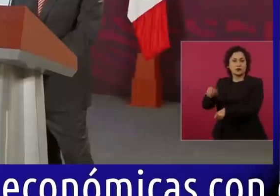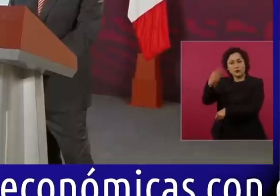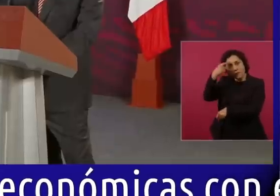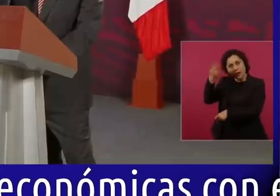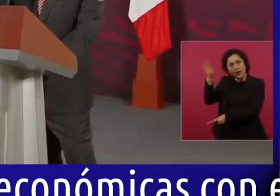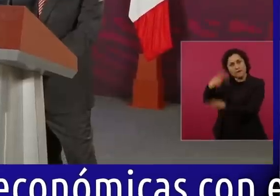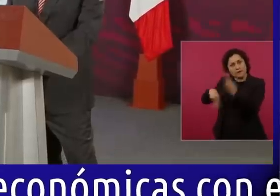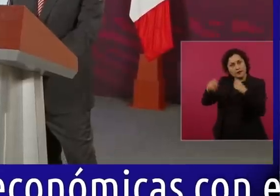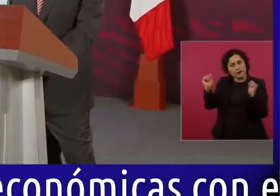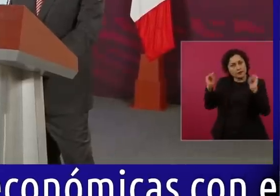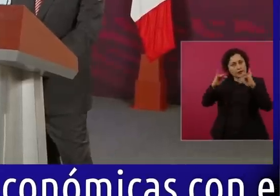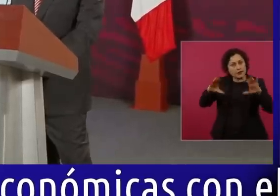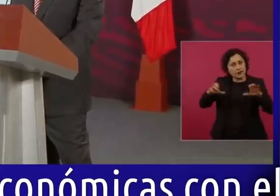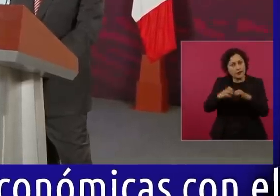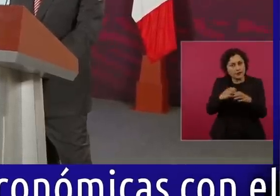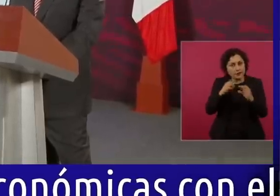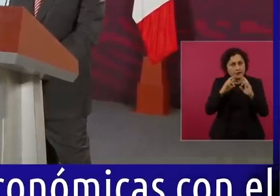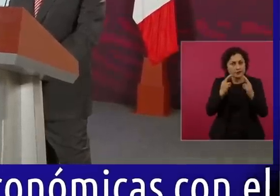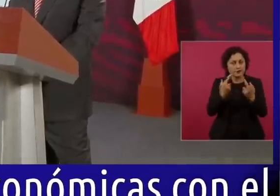gana